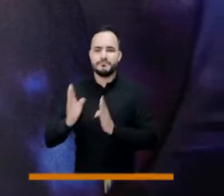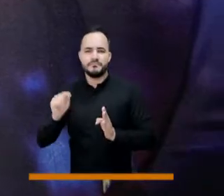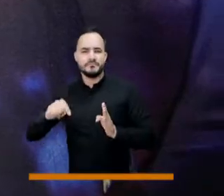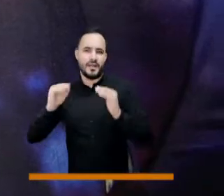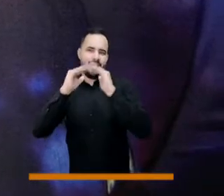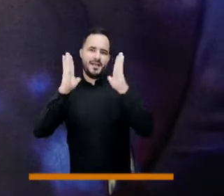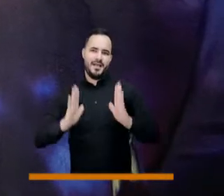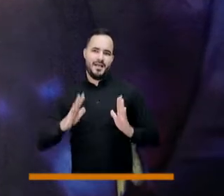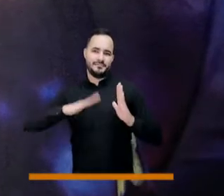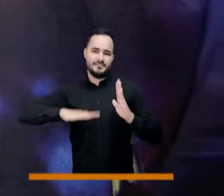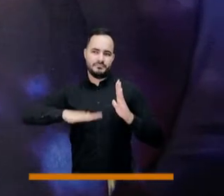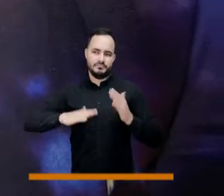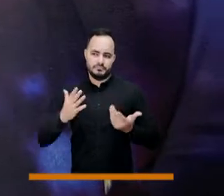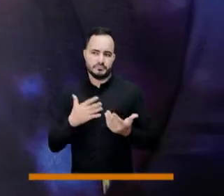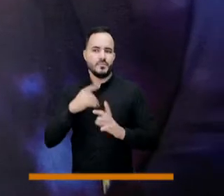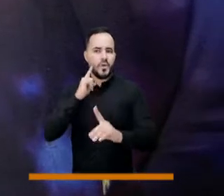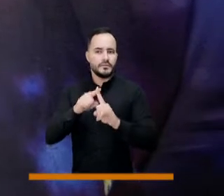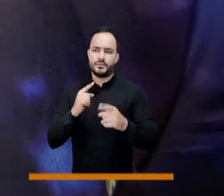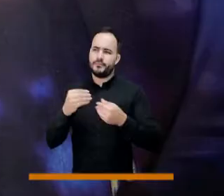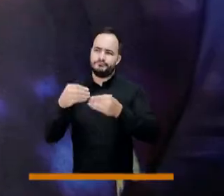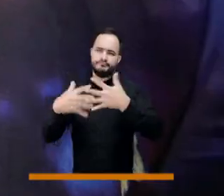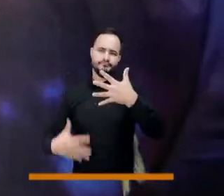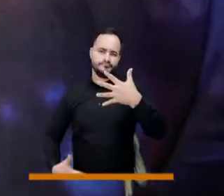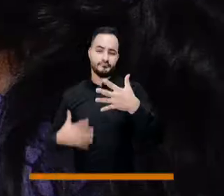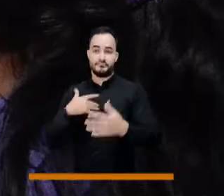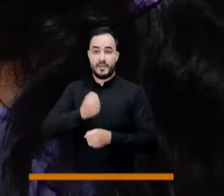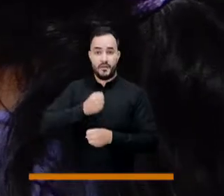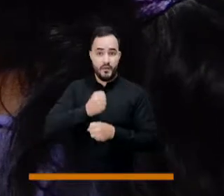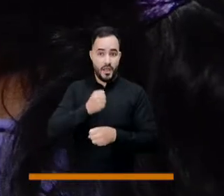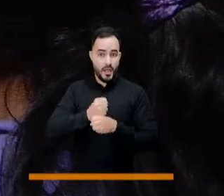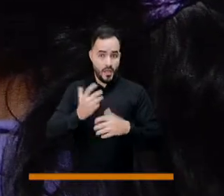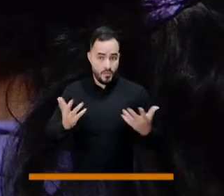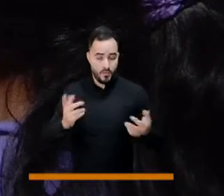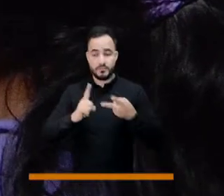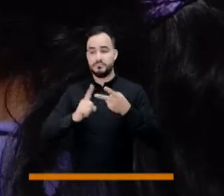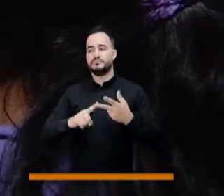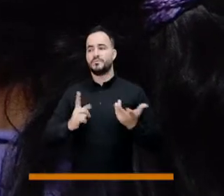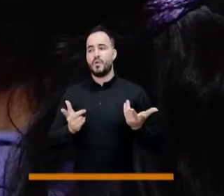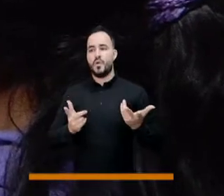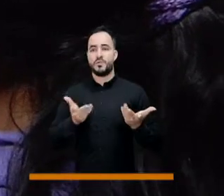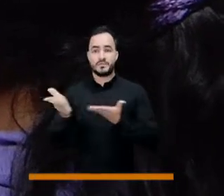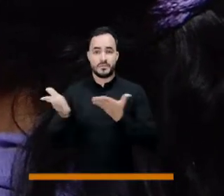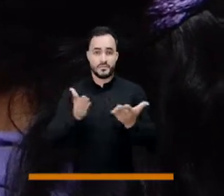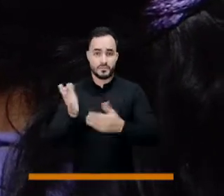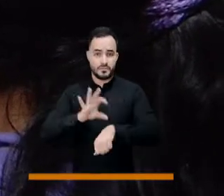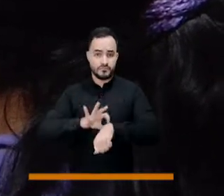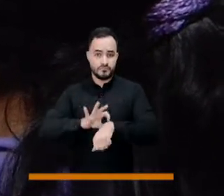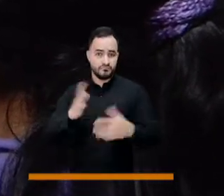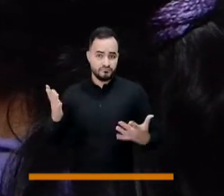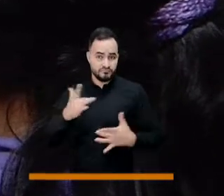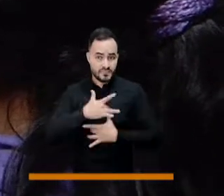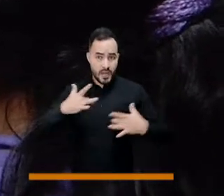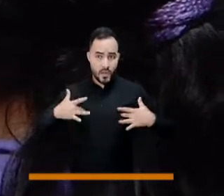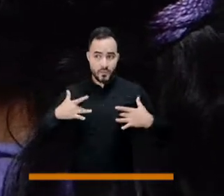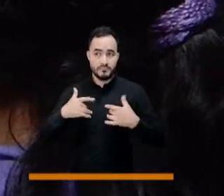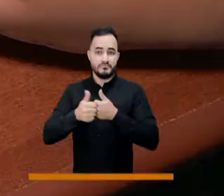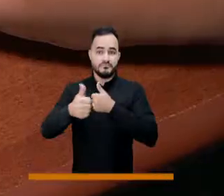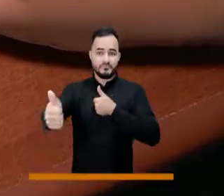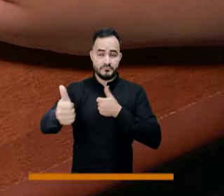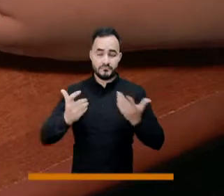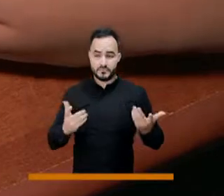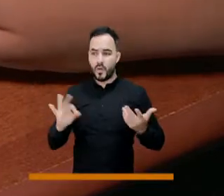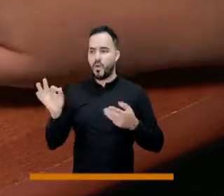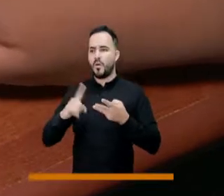múltiples beneficios desde el punto de vista del empleo, de la telemedicina, del acceso a